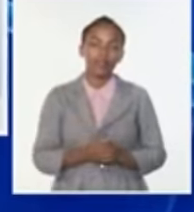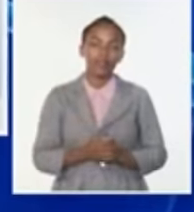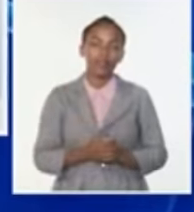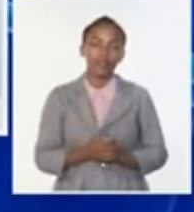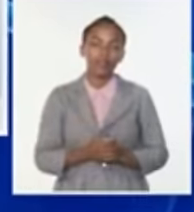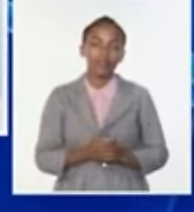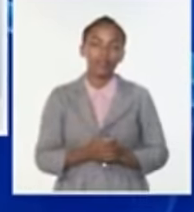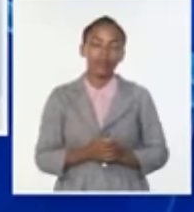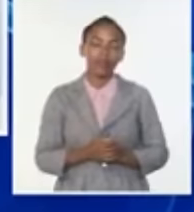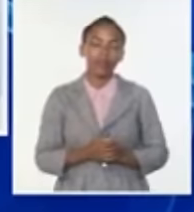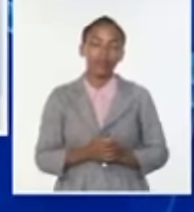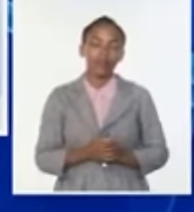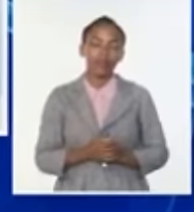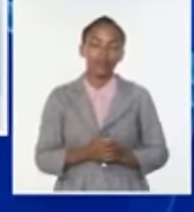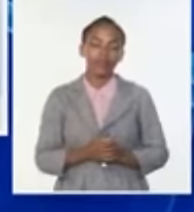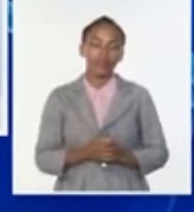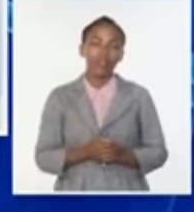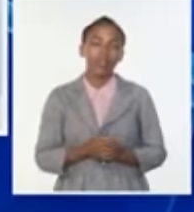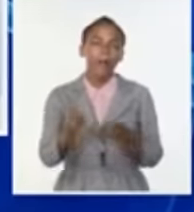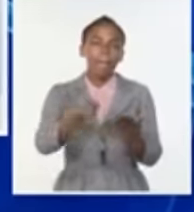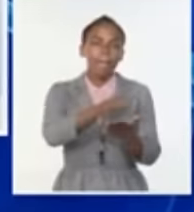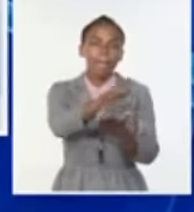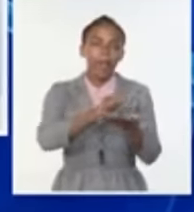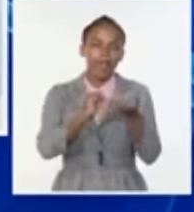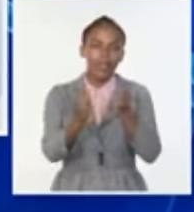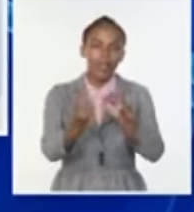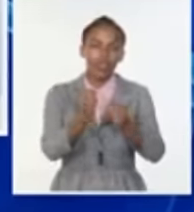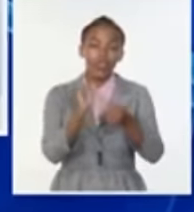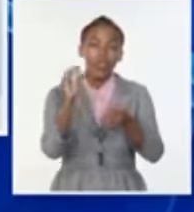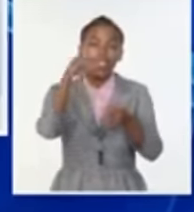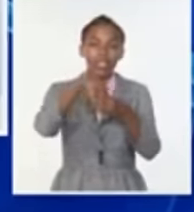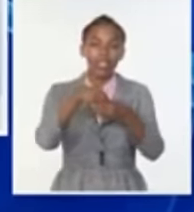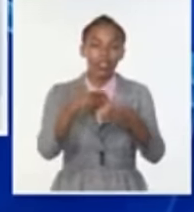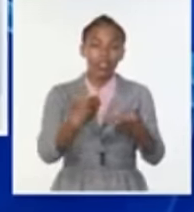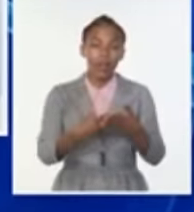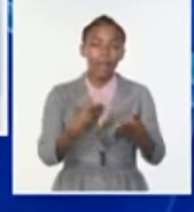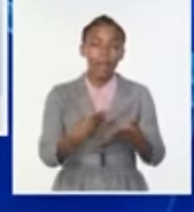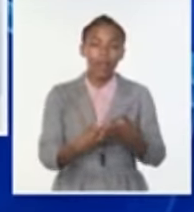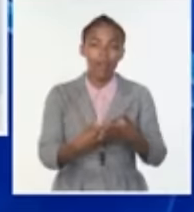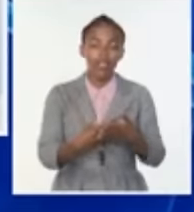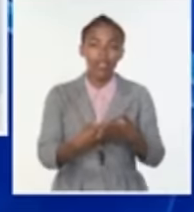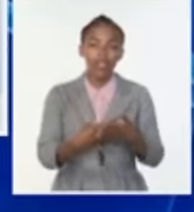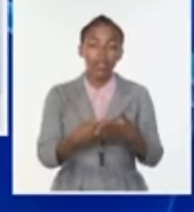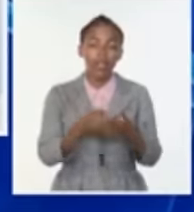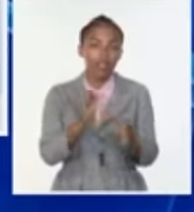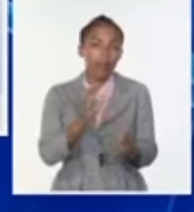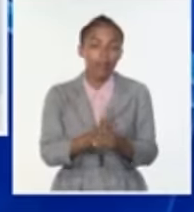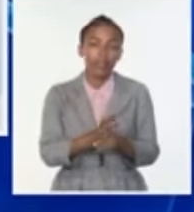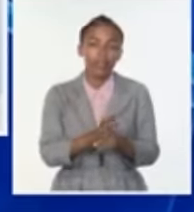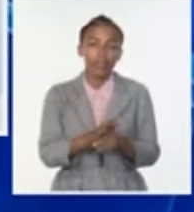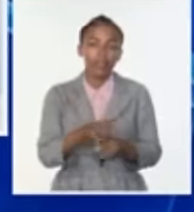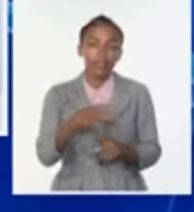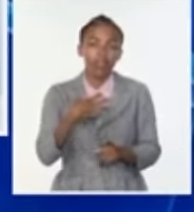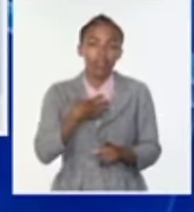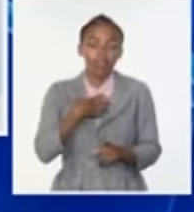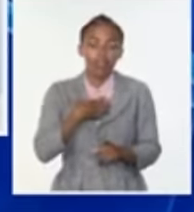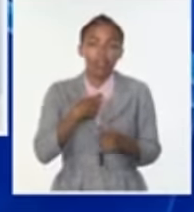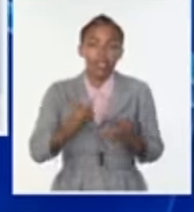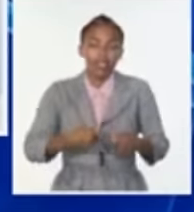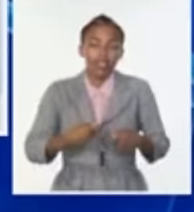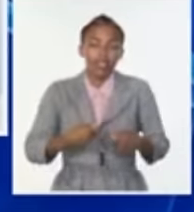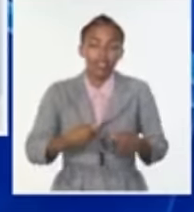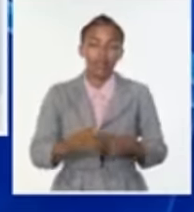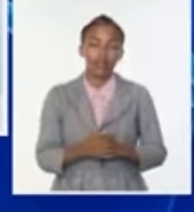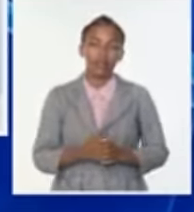que se implemente un sistema de control interno. Tiene que tener su propio sistema de control interno. obligación